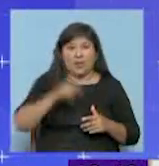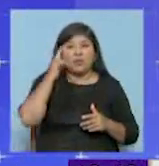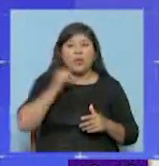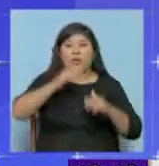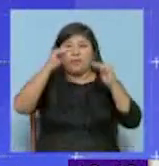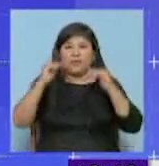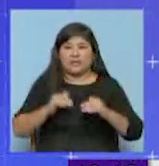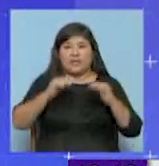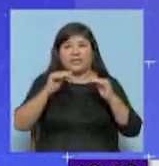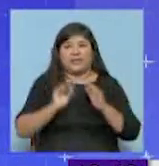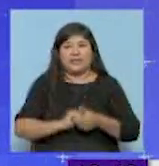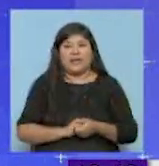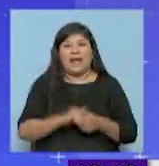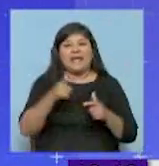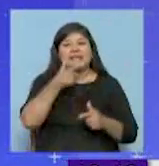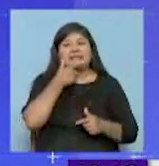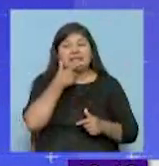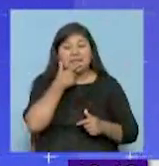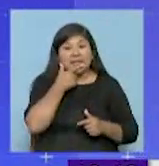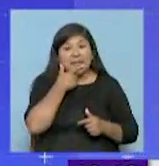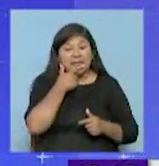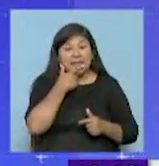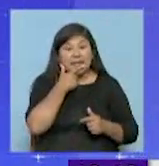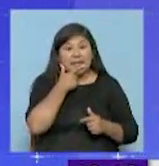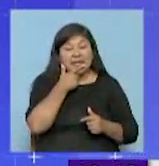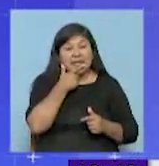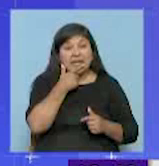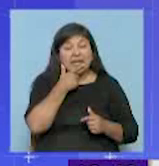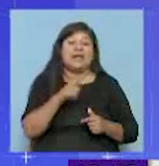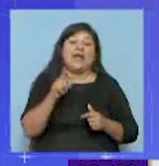39.9%. Y en septiembre alcanzó un